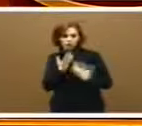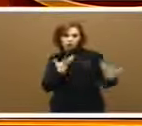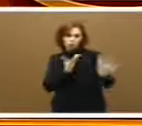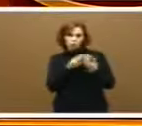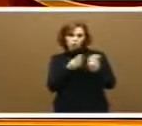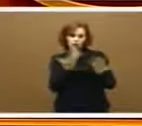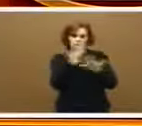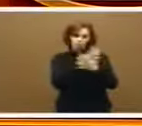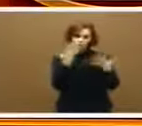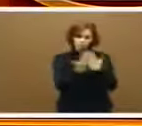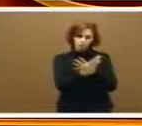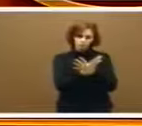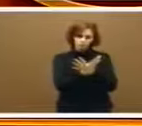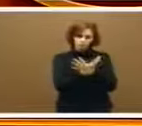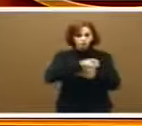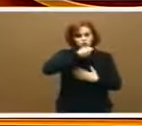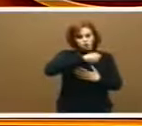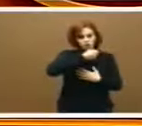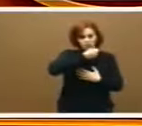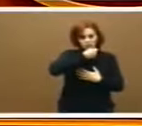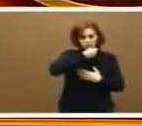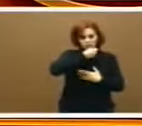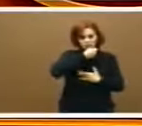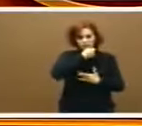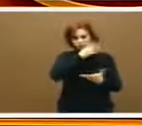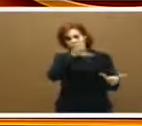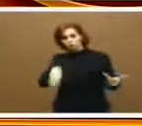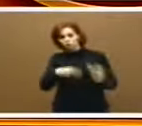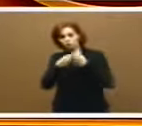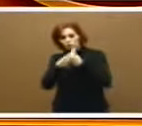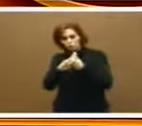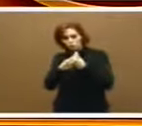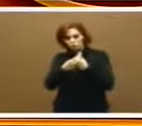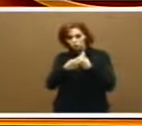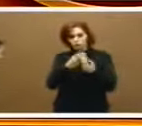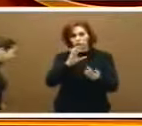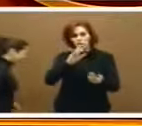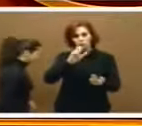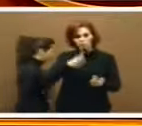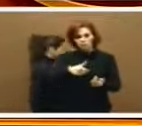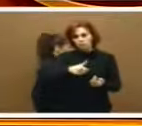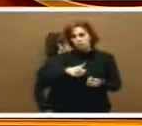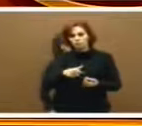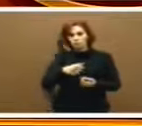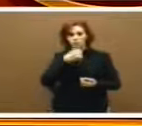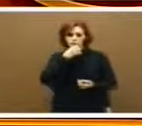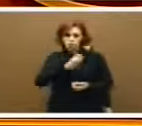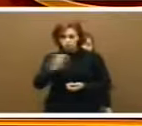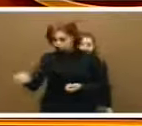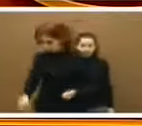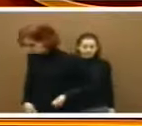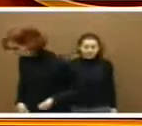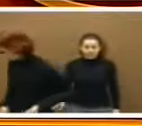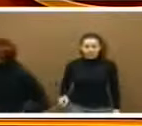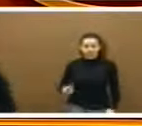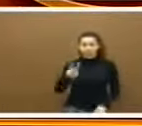presentada por el Grupo Parlamentario Socialista y por el Grupo Parlamentario Mixto Agrupación de Diputados Regionalistas. El día 23 de